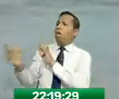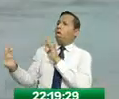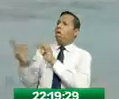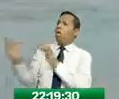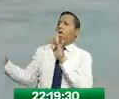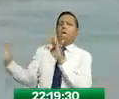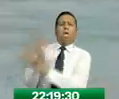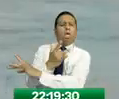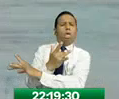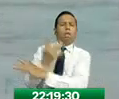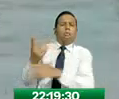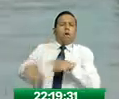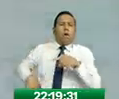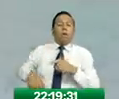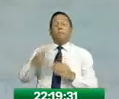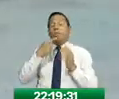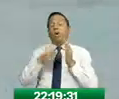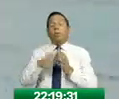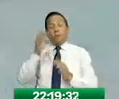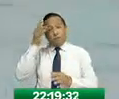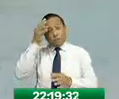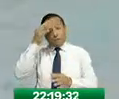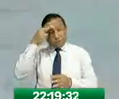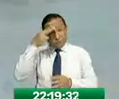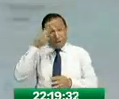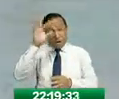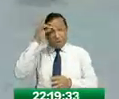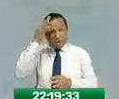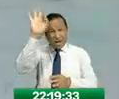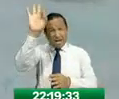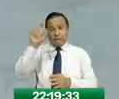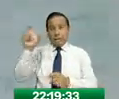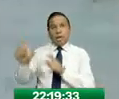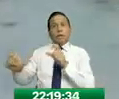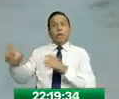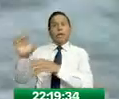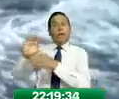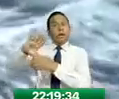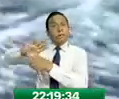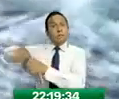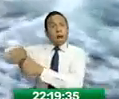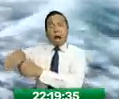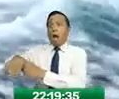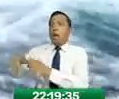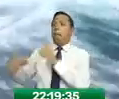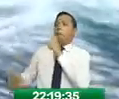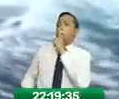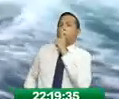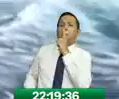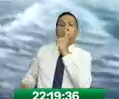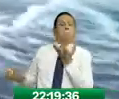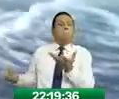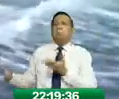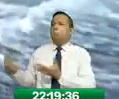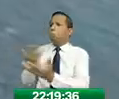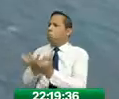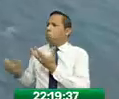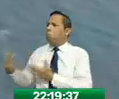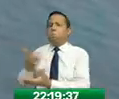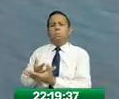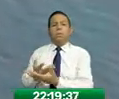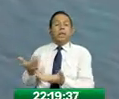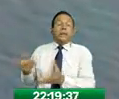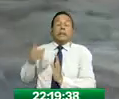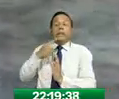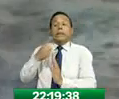Francia y la Misión Recurrente para las Islas Polinesias ha sido notificada de este caso y se encuentran realizando las gestiones para